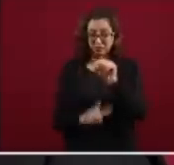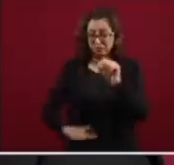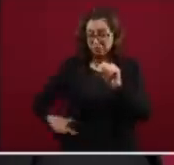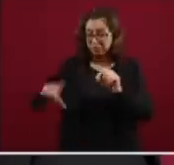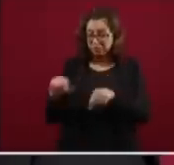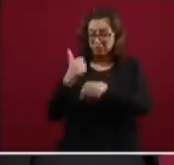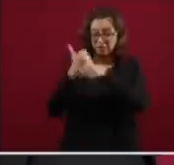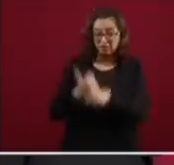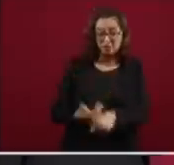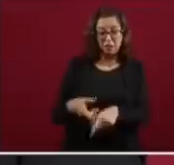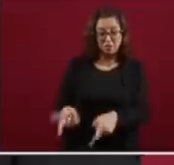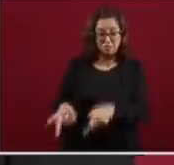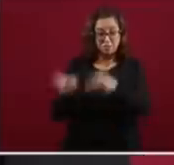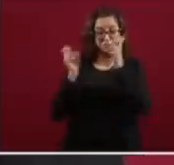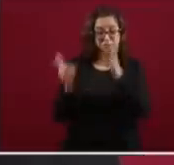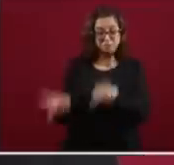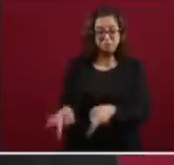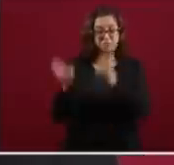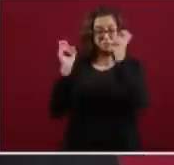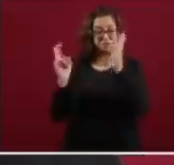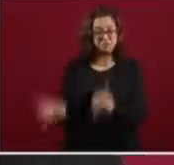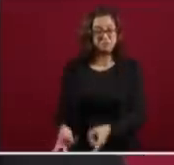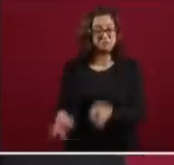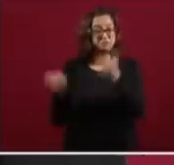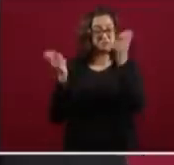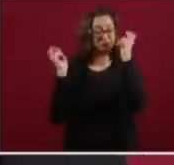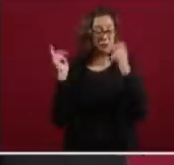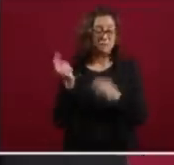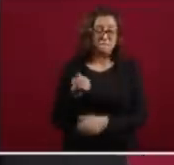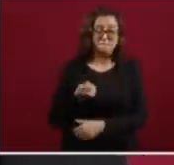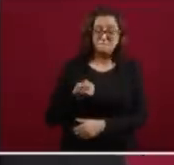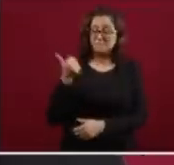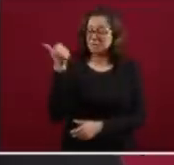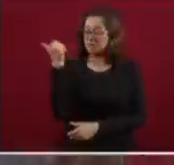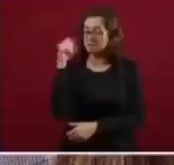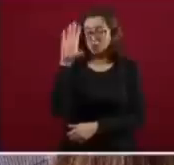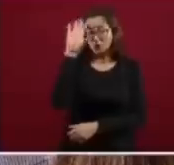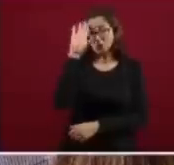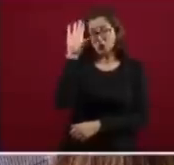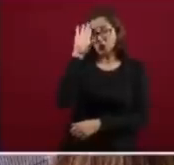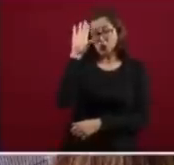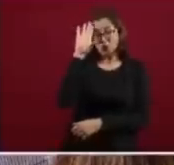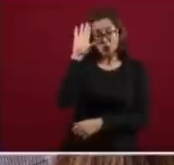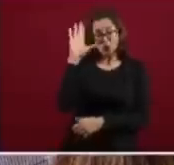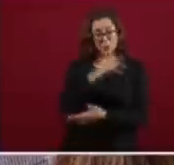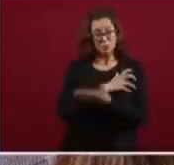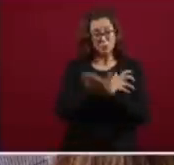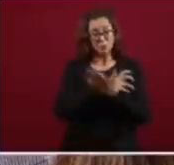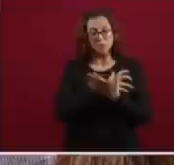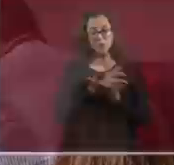mexico como nunca había sucedido